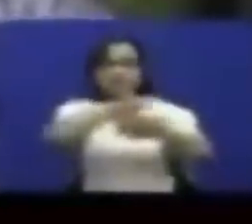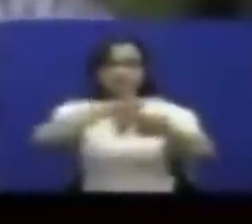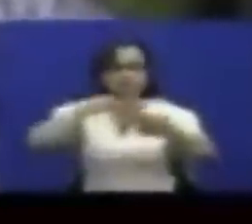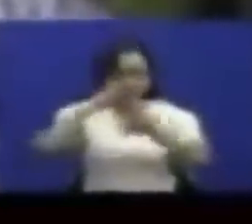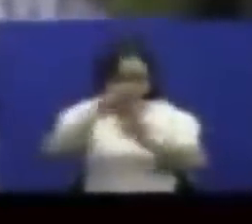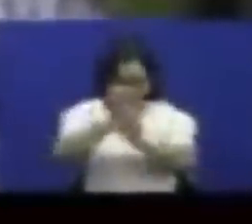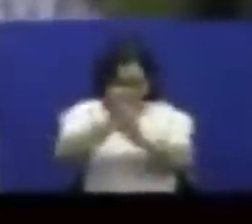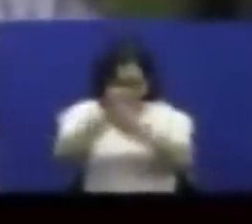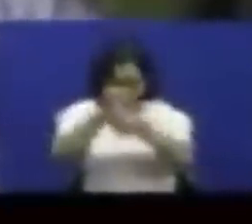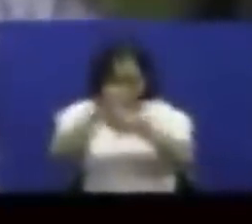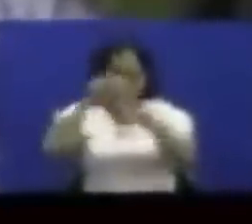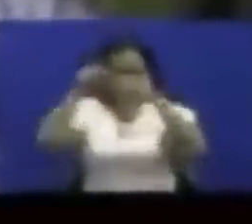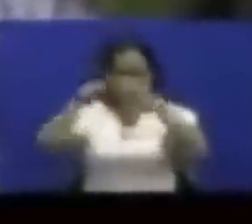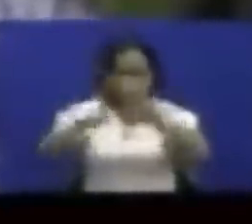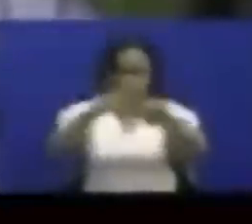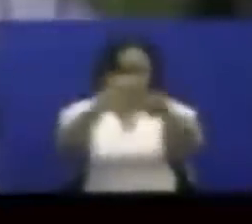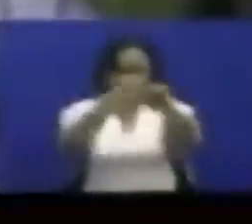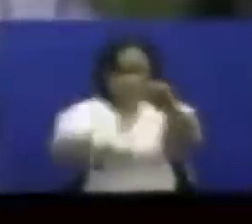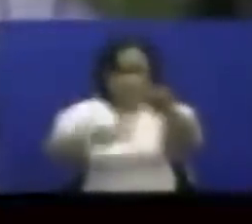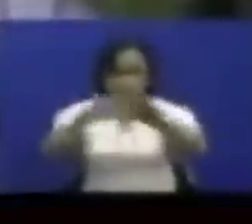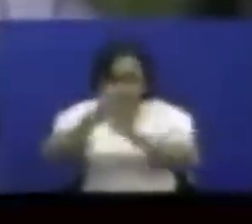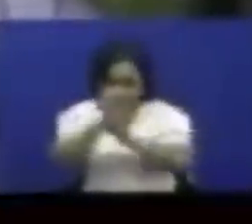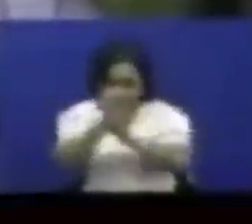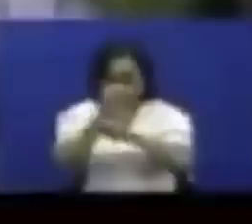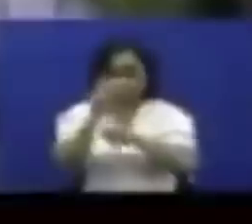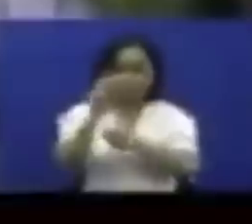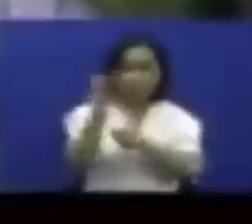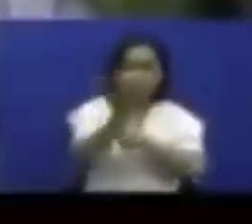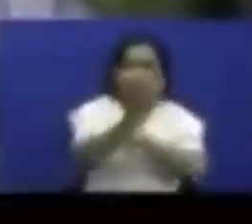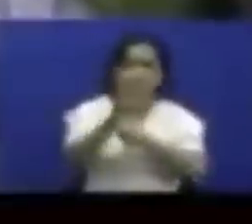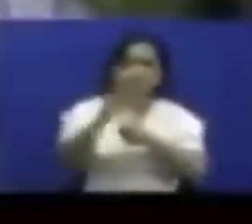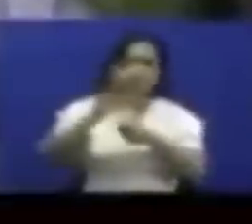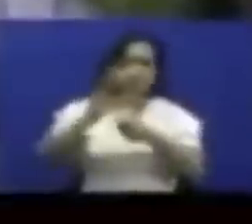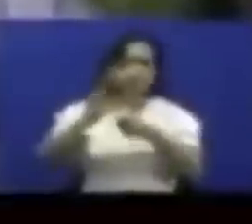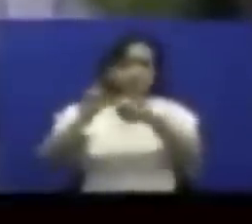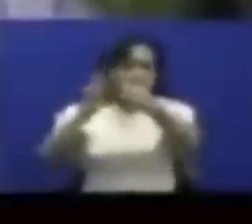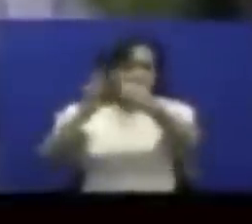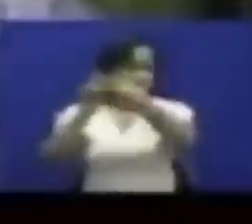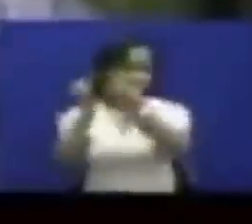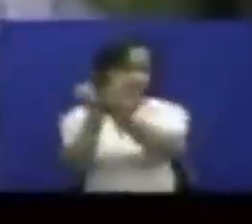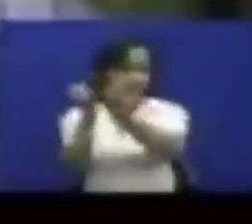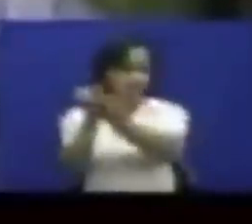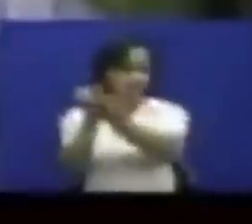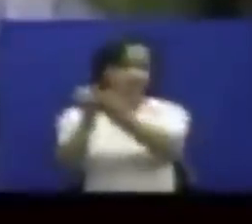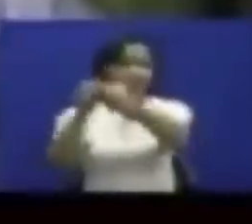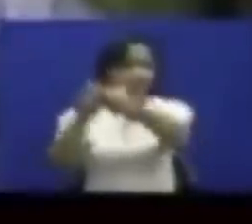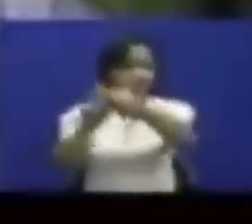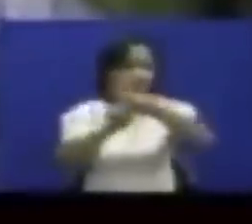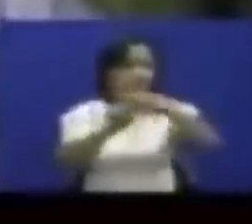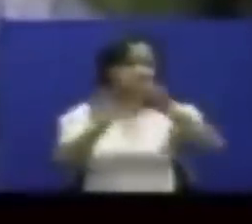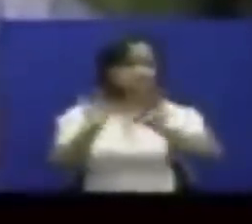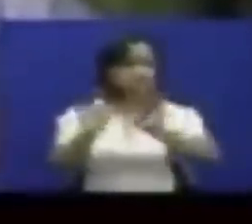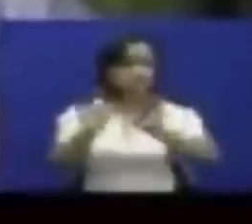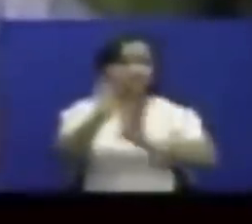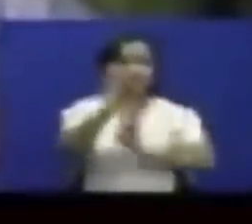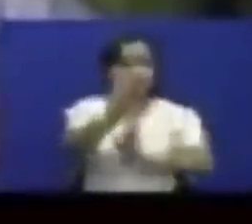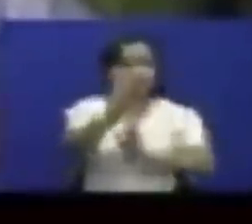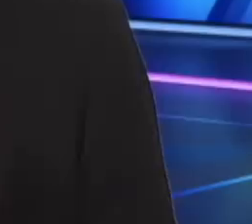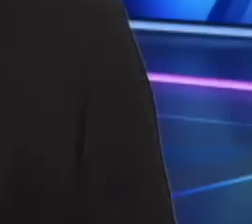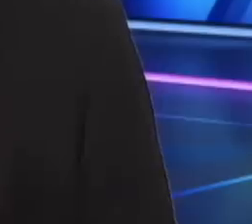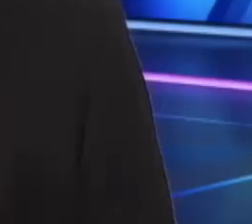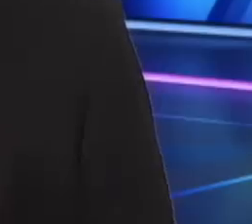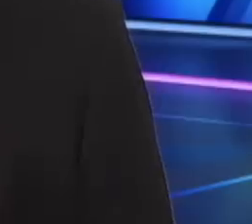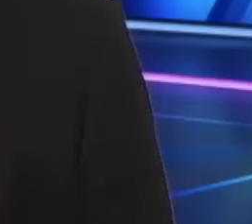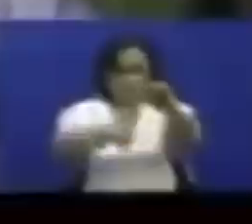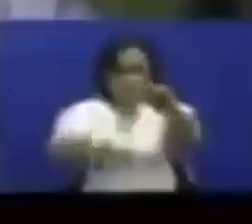COVID-19 a las personas que lo ameritaban, todas han resultado positivas, nos mantenemos con 2 casos